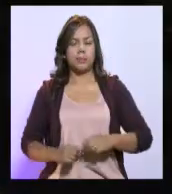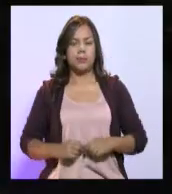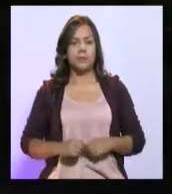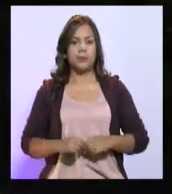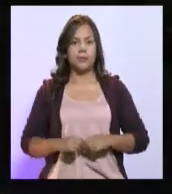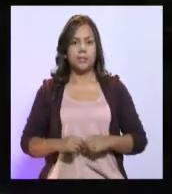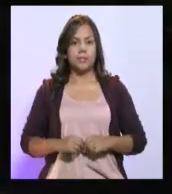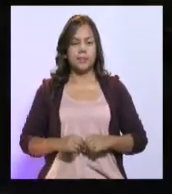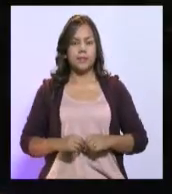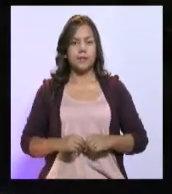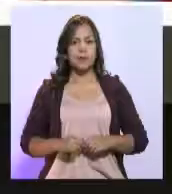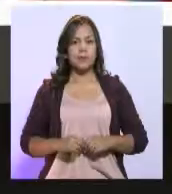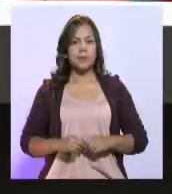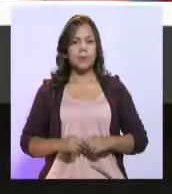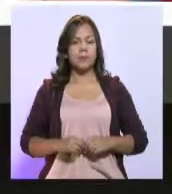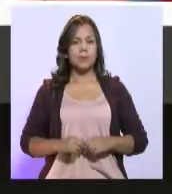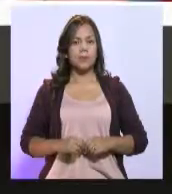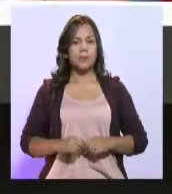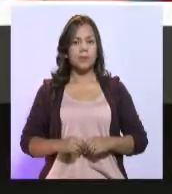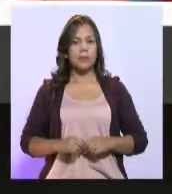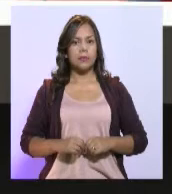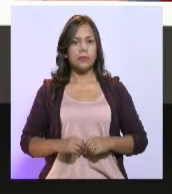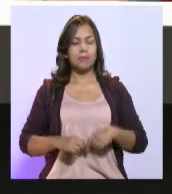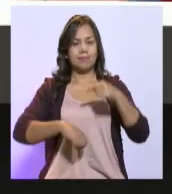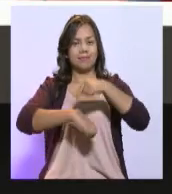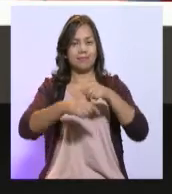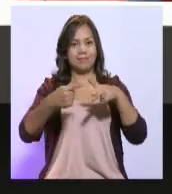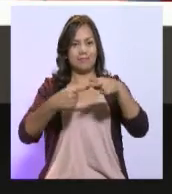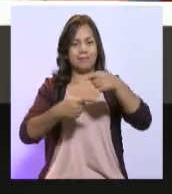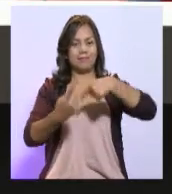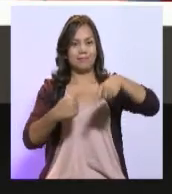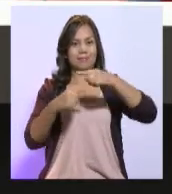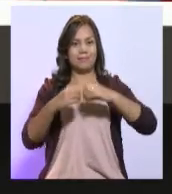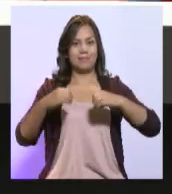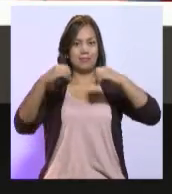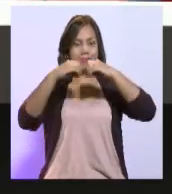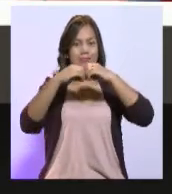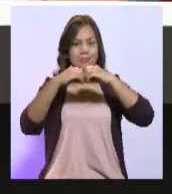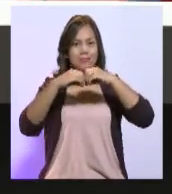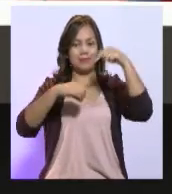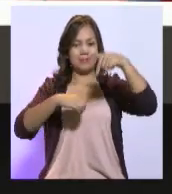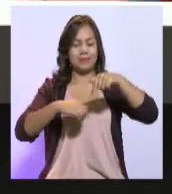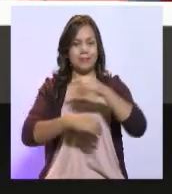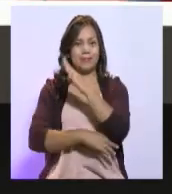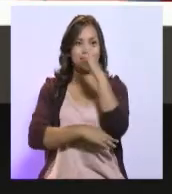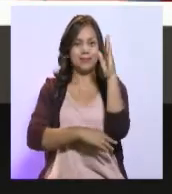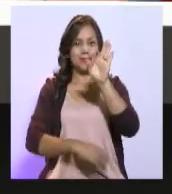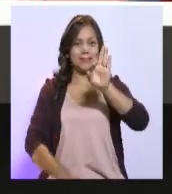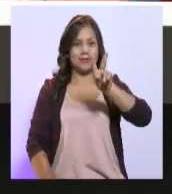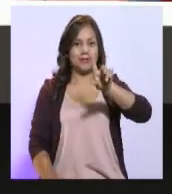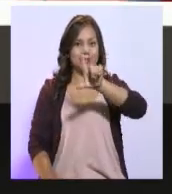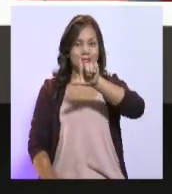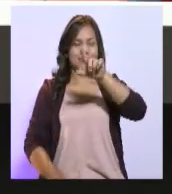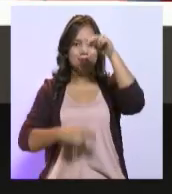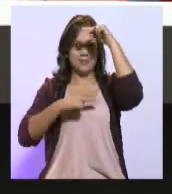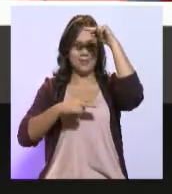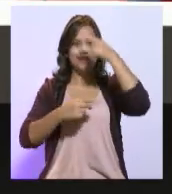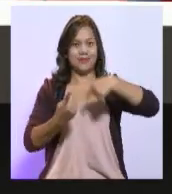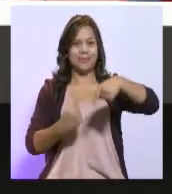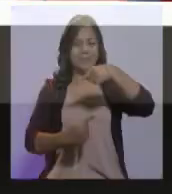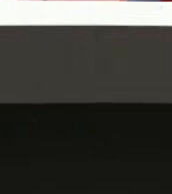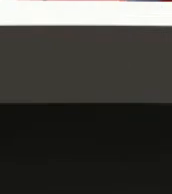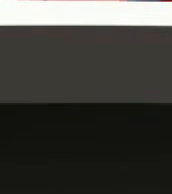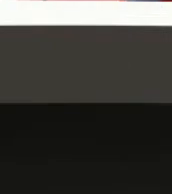Logroño, TVL Noticias. Tiempo de una pausa, pero al volver, más información aquí en Emisión Central de TVL Noticias. Ya